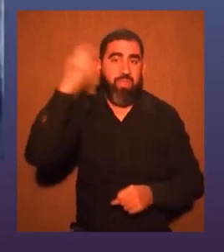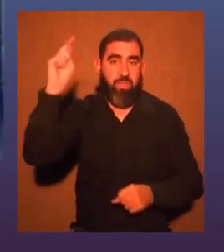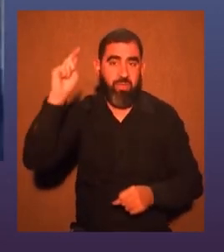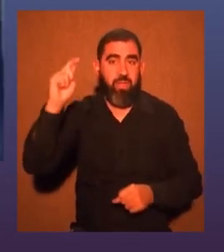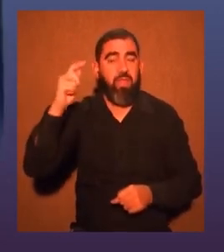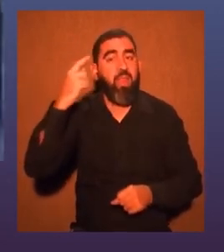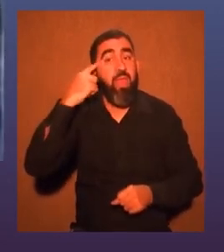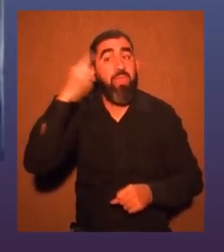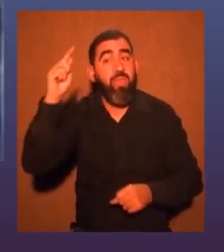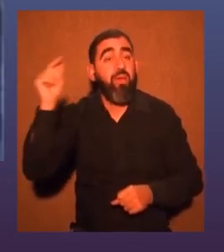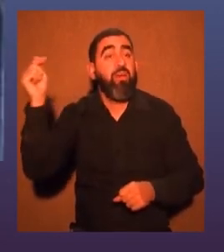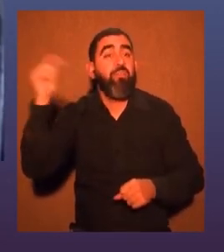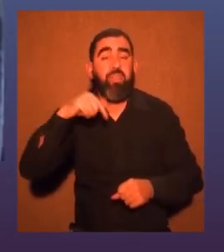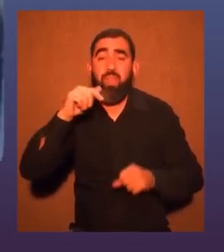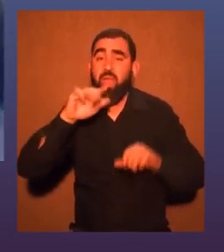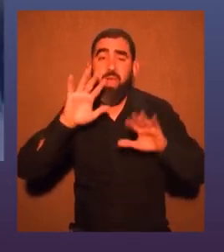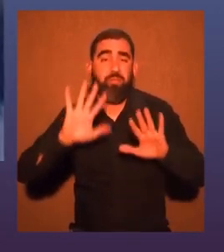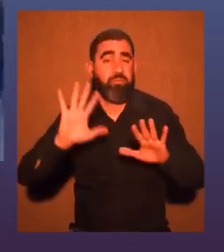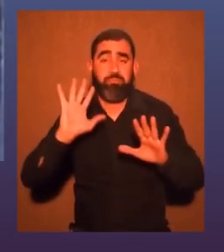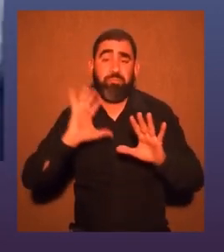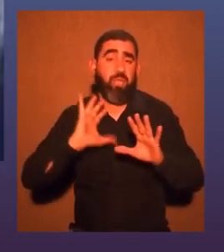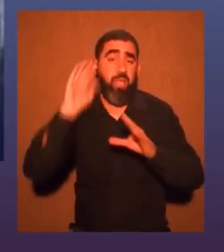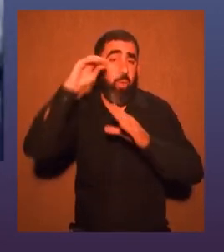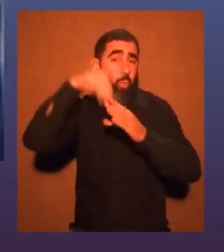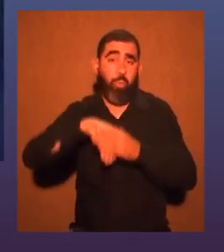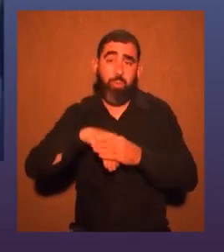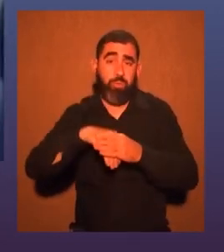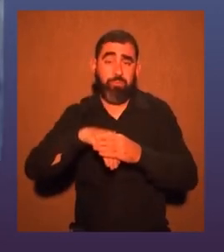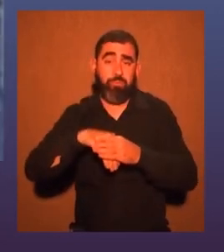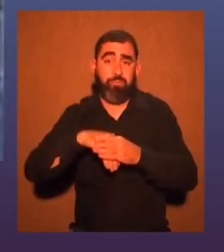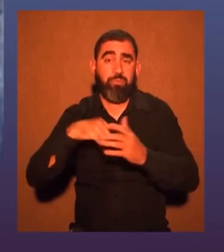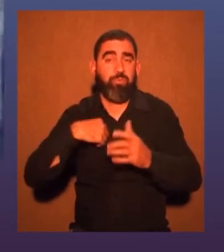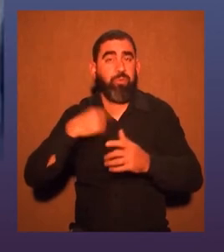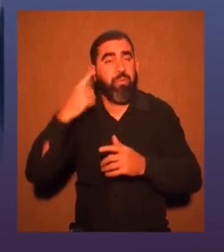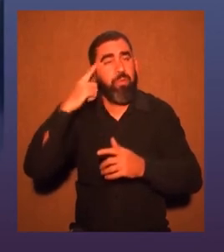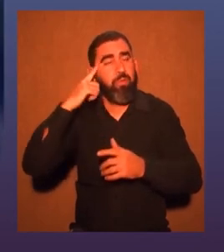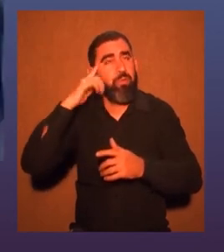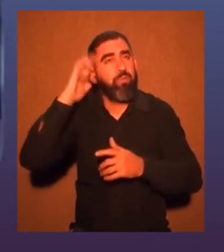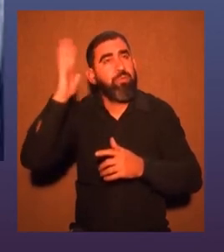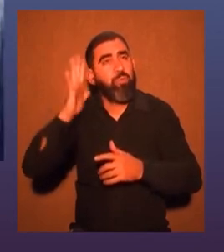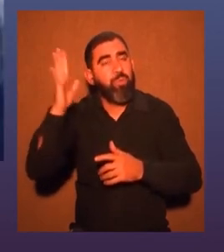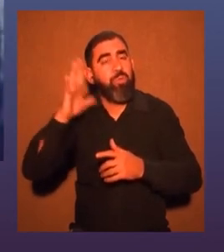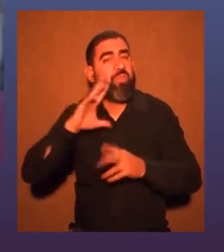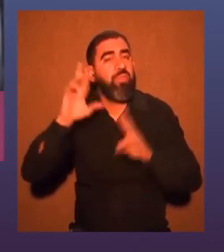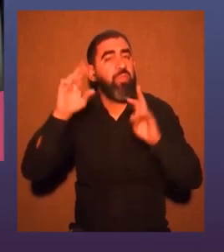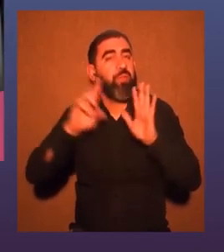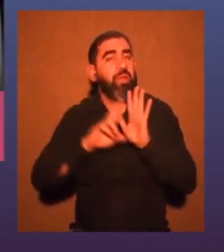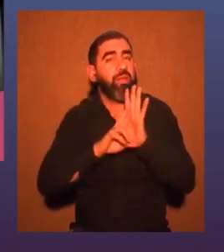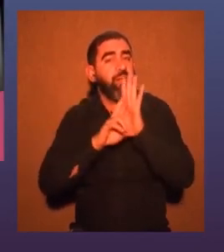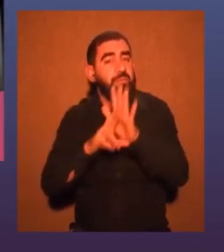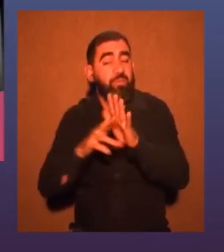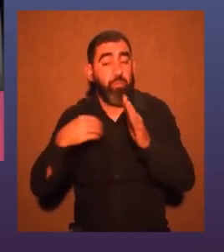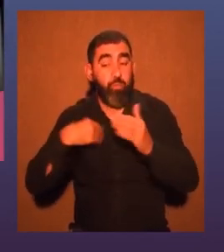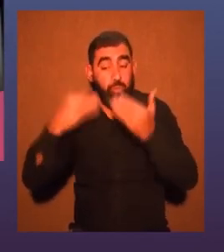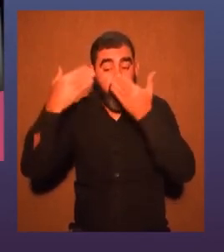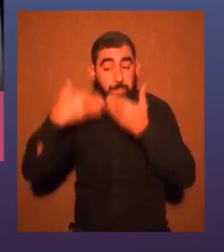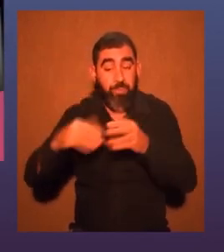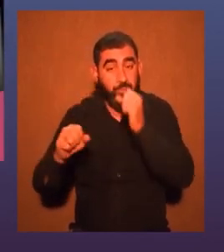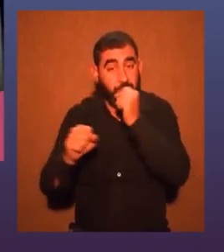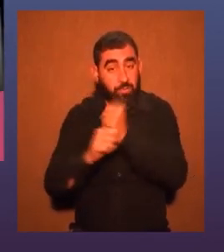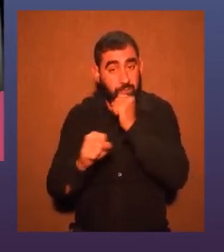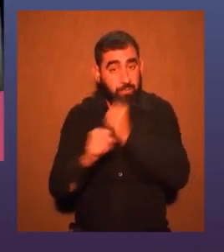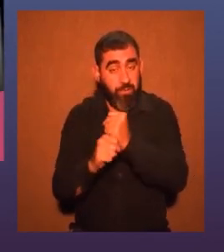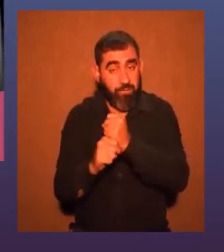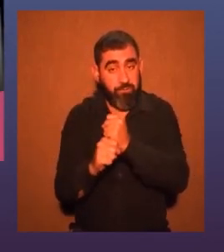inspiración está dada, es algo como que es decir, la inspiración, me refiero a inspiración en términos de referencia. Uno se pone a trabajar y empieza a